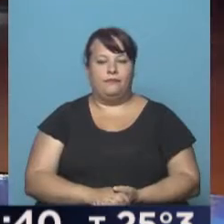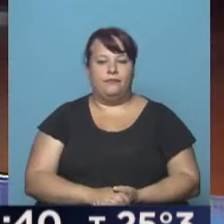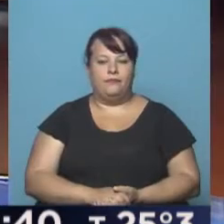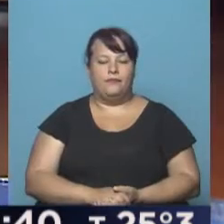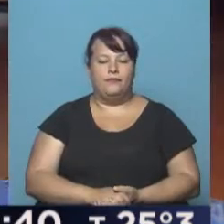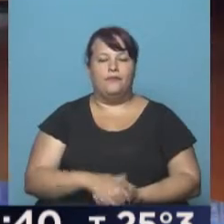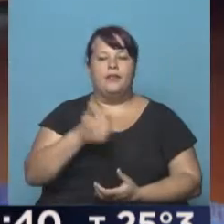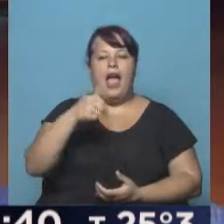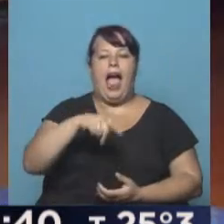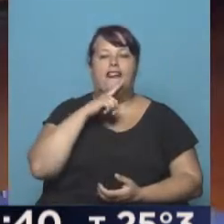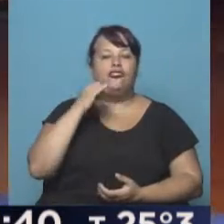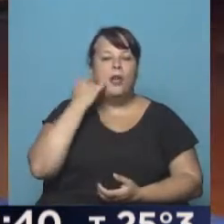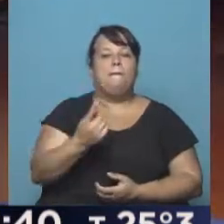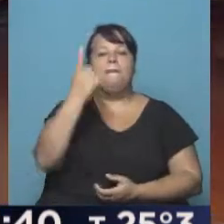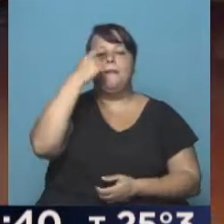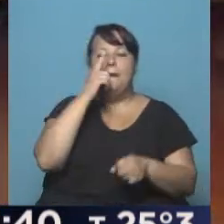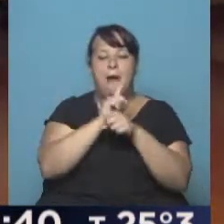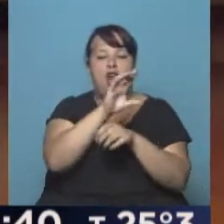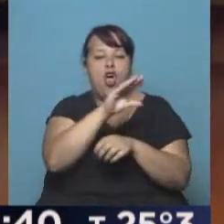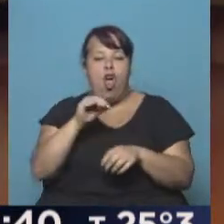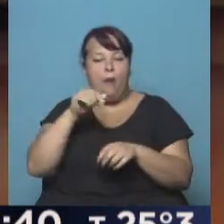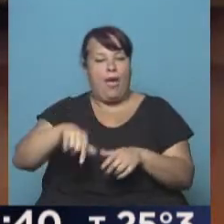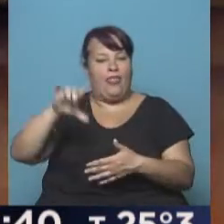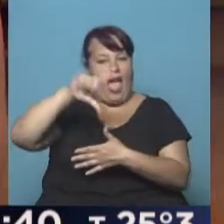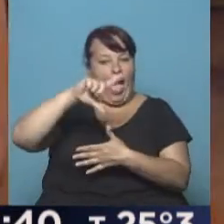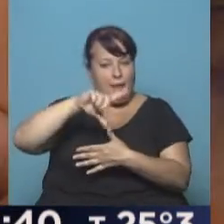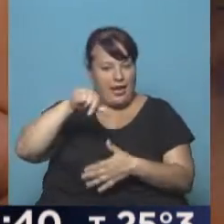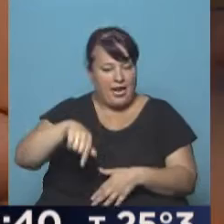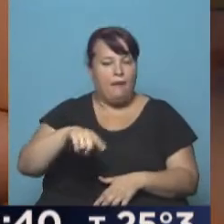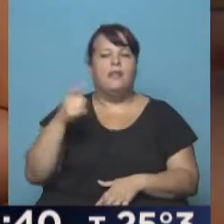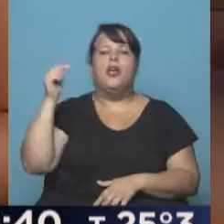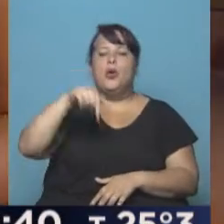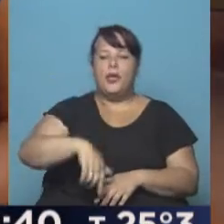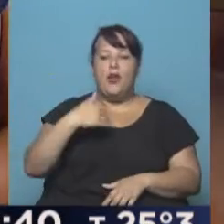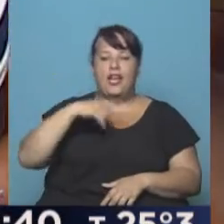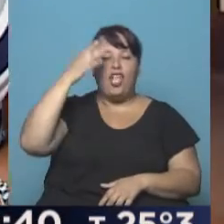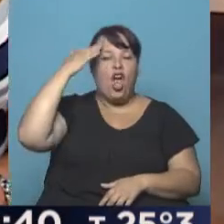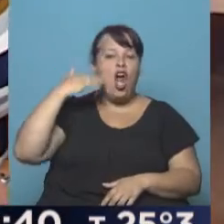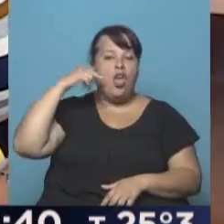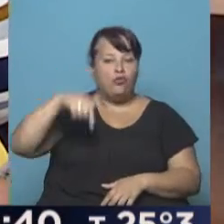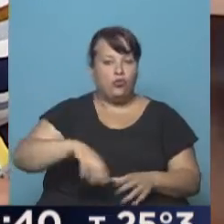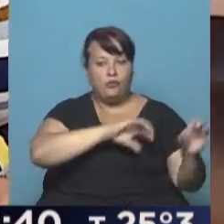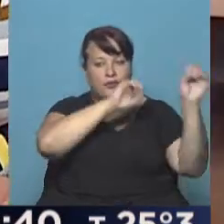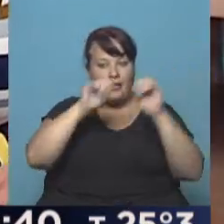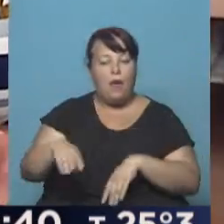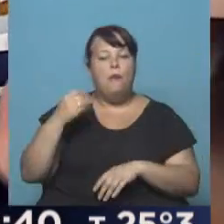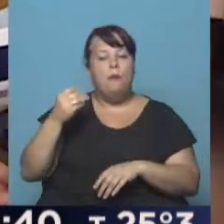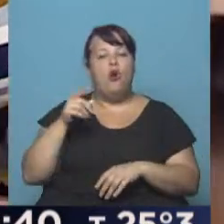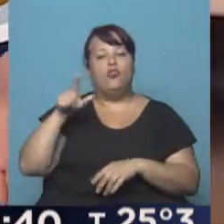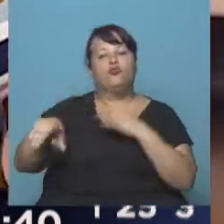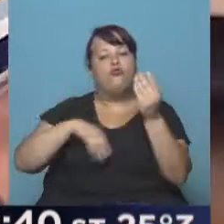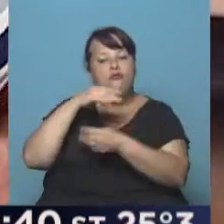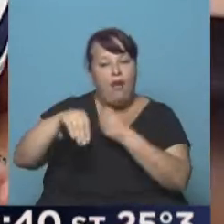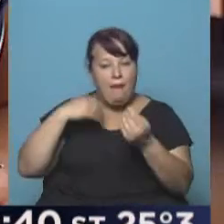anthony es el primer perro clonado de américa latina llegó al país desde corea del sur luego de su